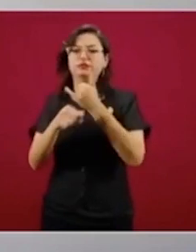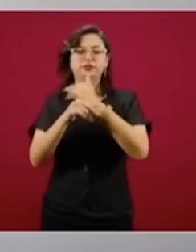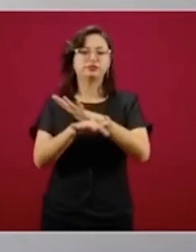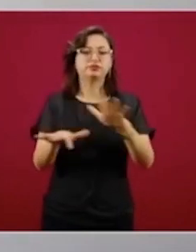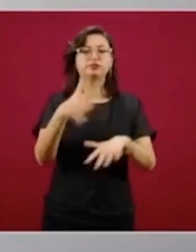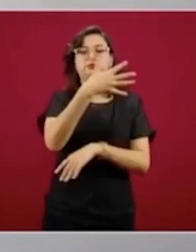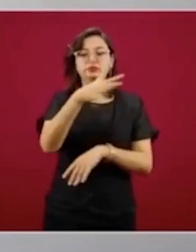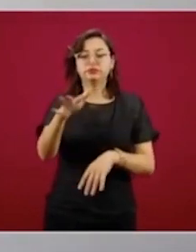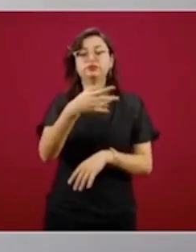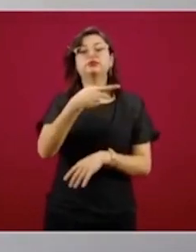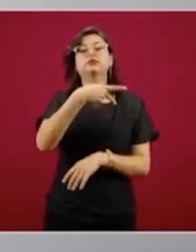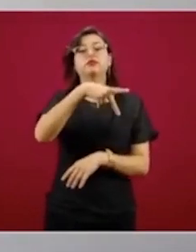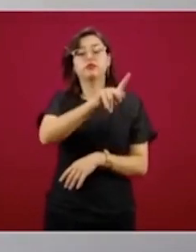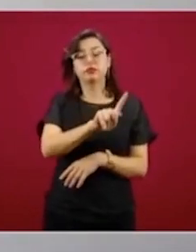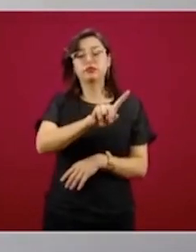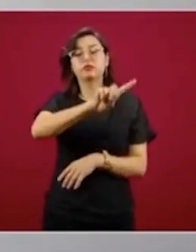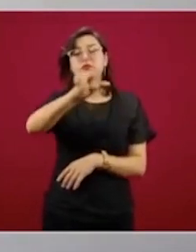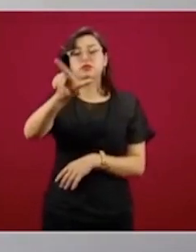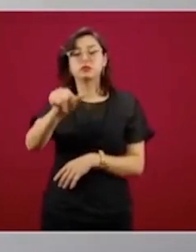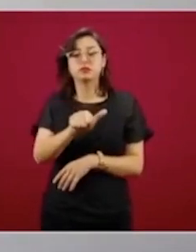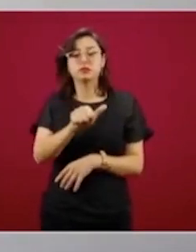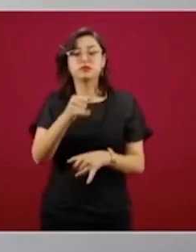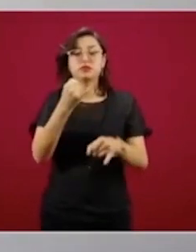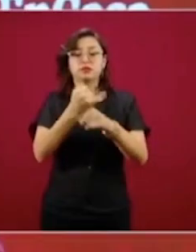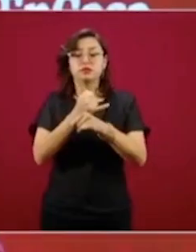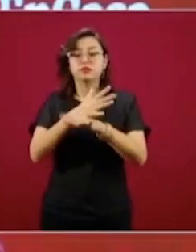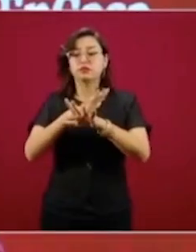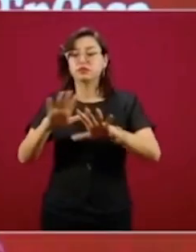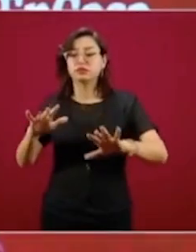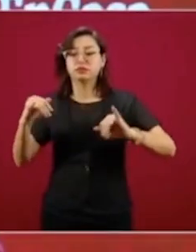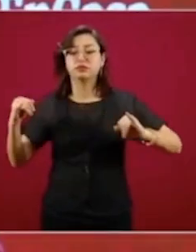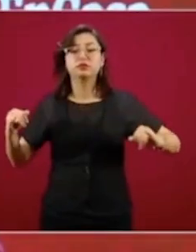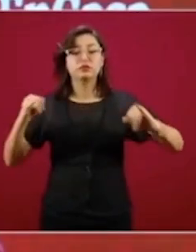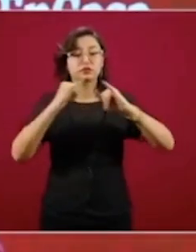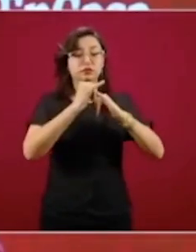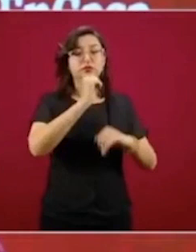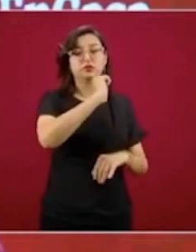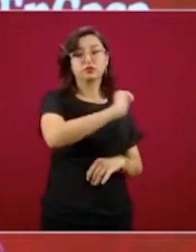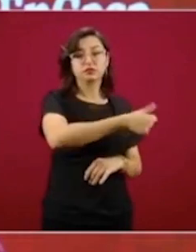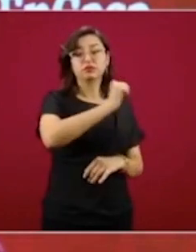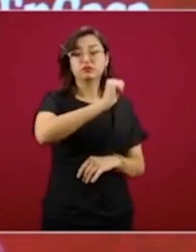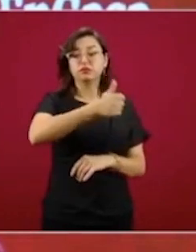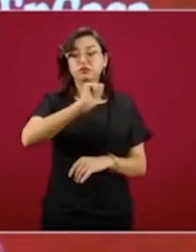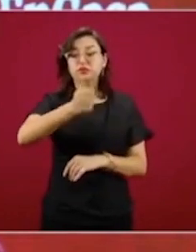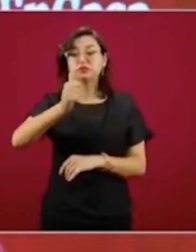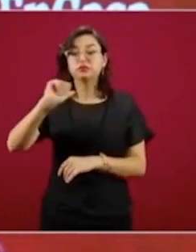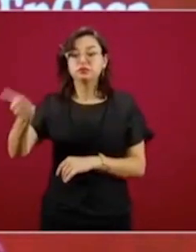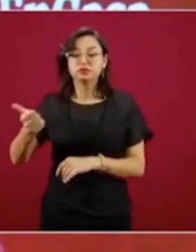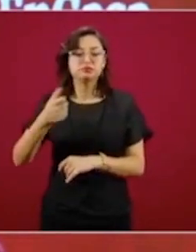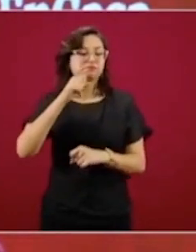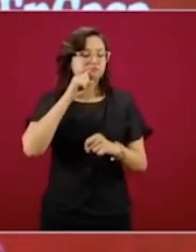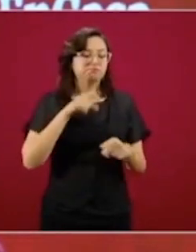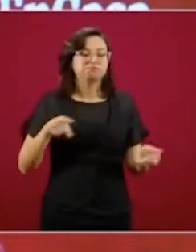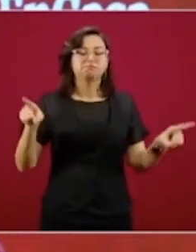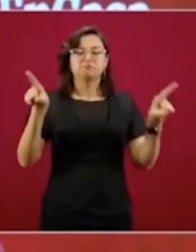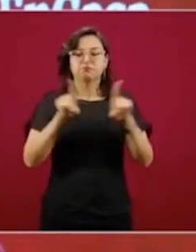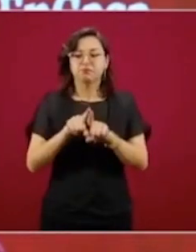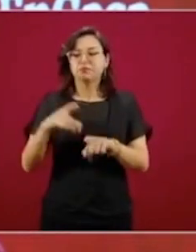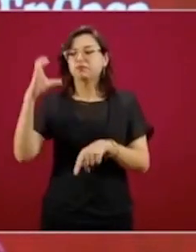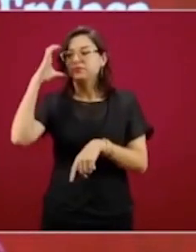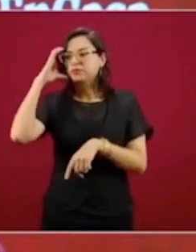luego hay un informe por institución, o sea, lo mismo,